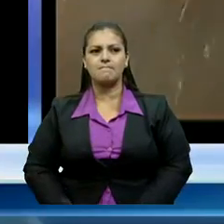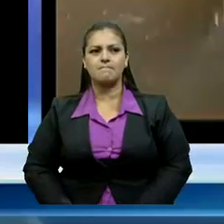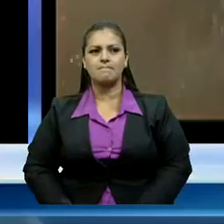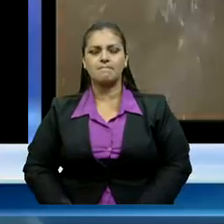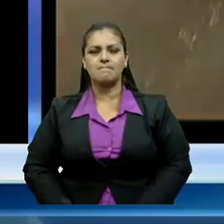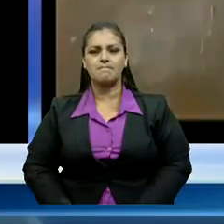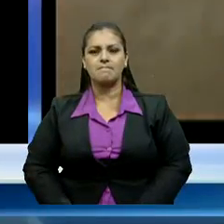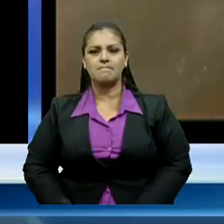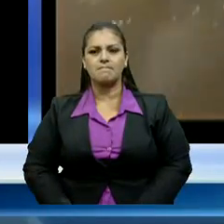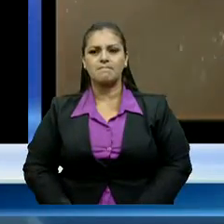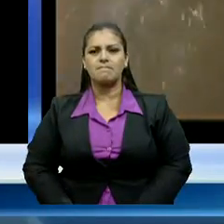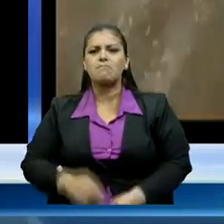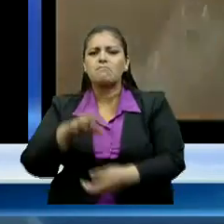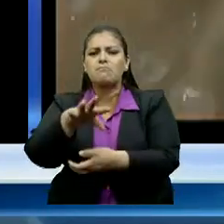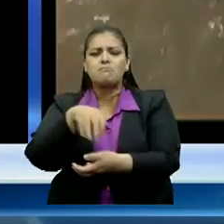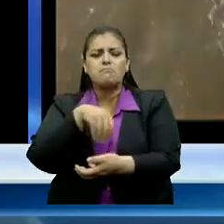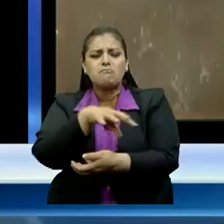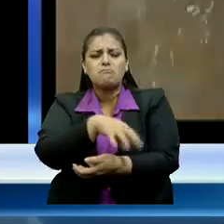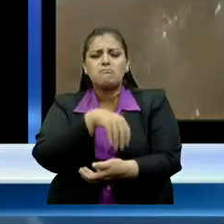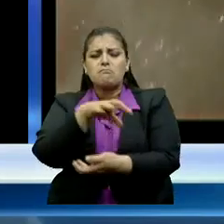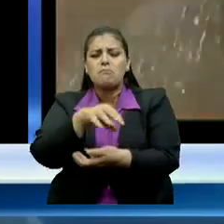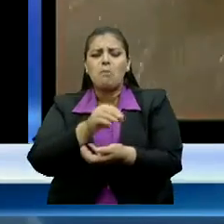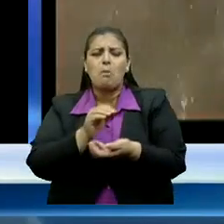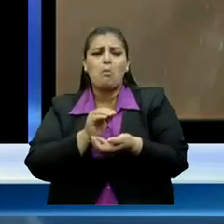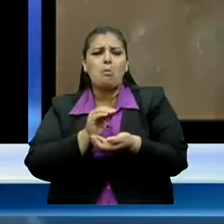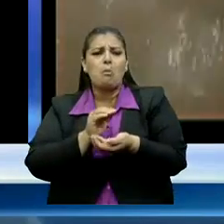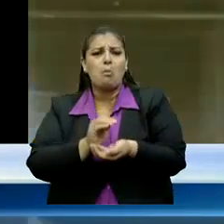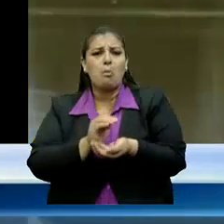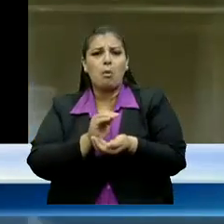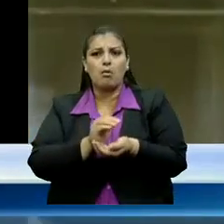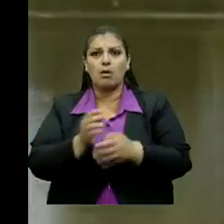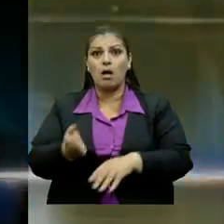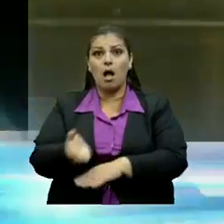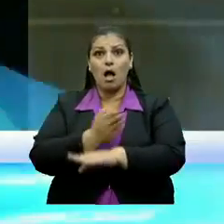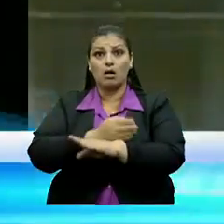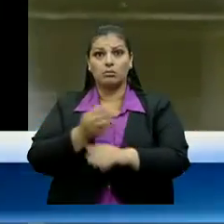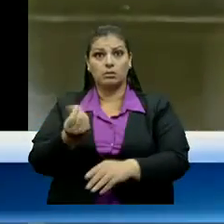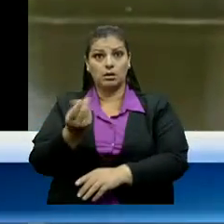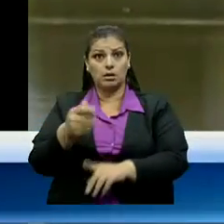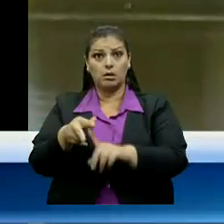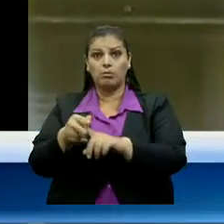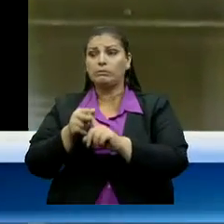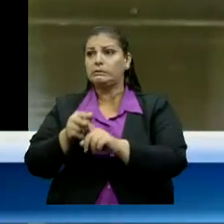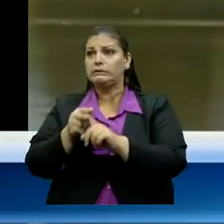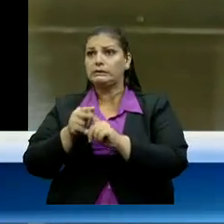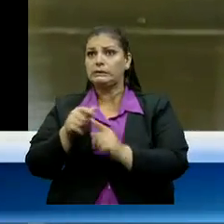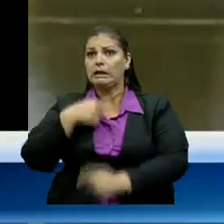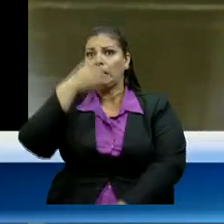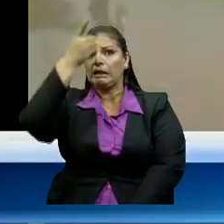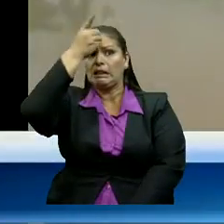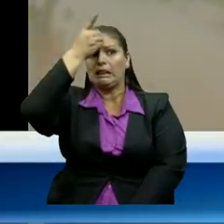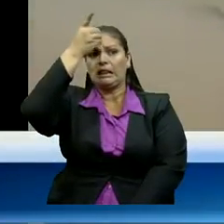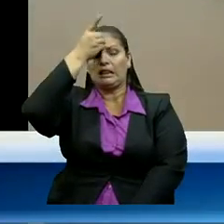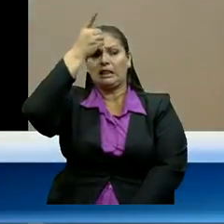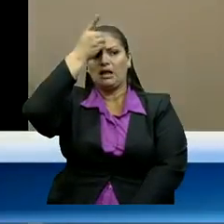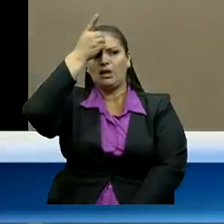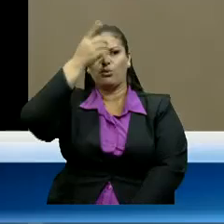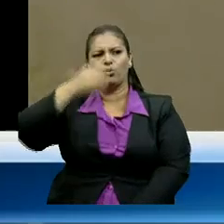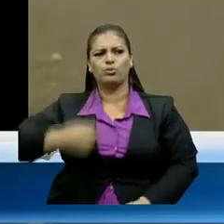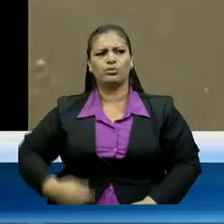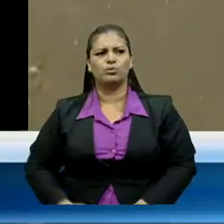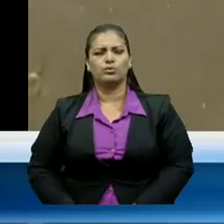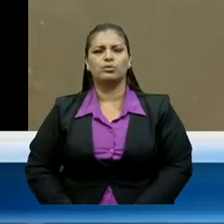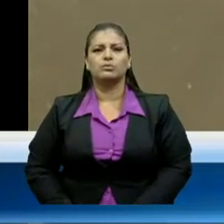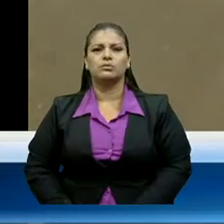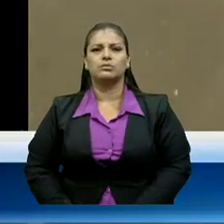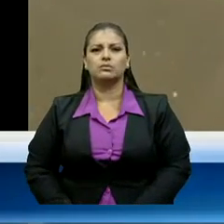salido ni para pagar lo que se ha emprestado. Mientras algunos le sacan provecho a las secuelas, aquí aspiran que